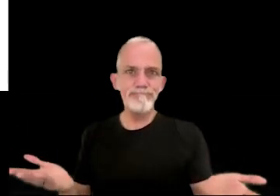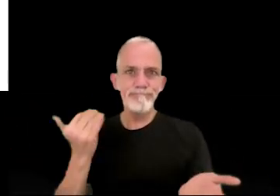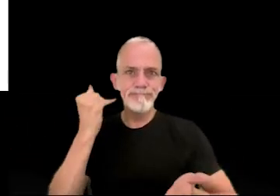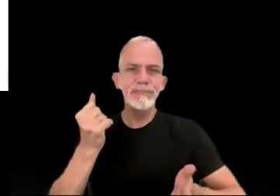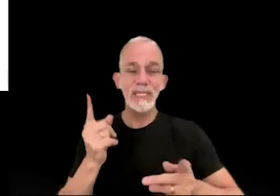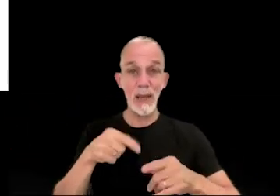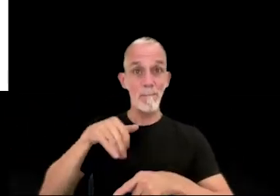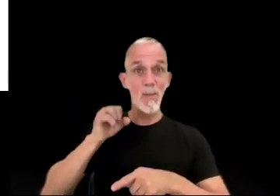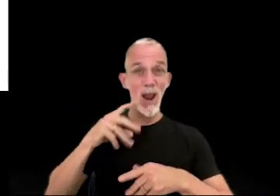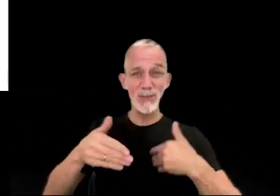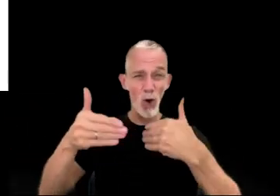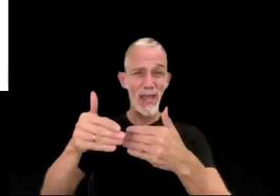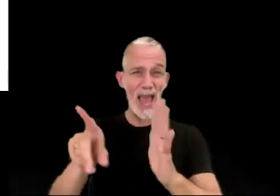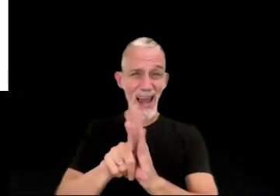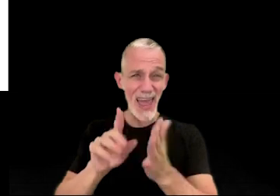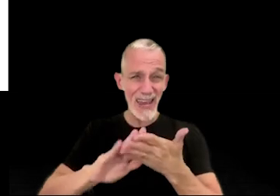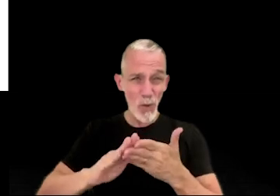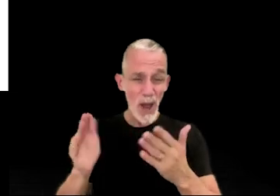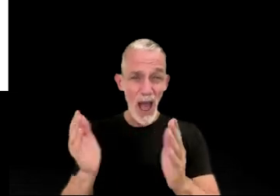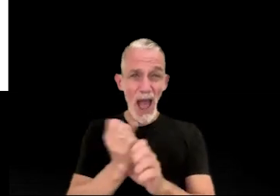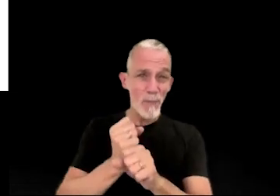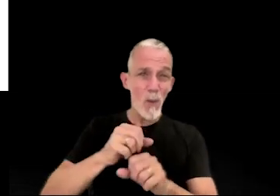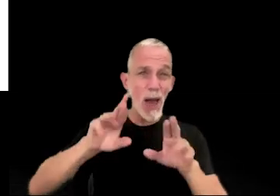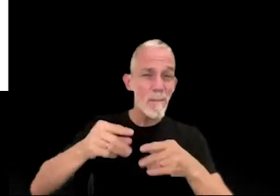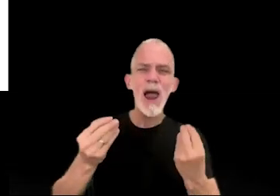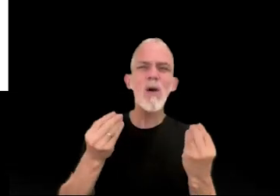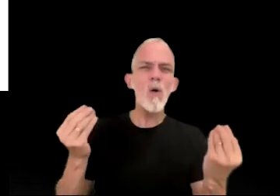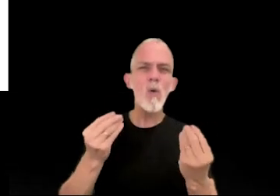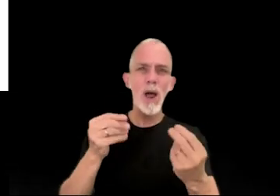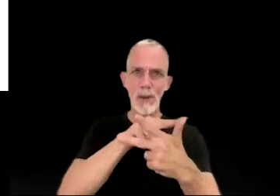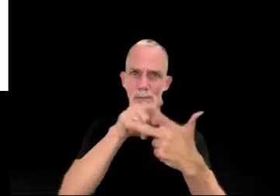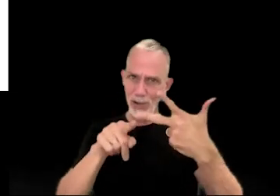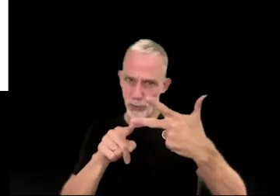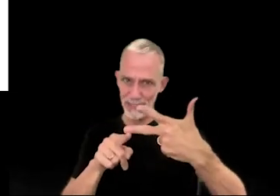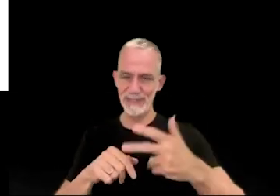para estas acciones o este título en cuestión.